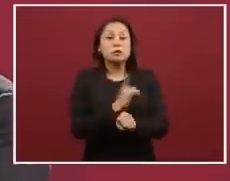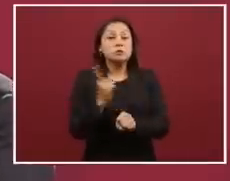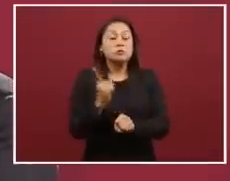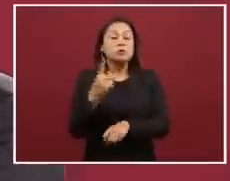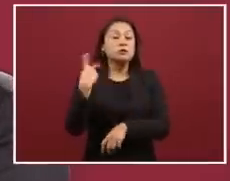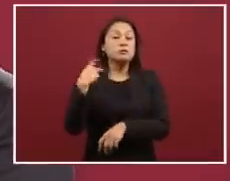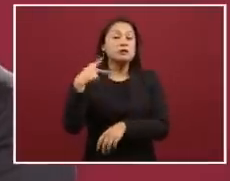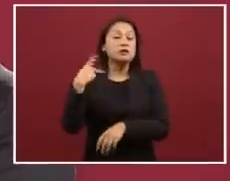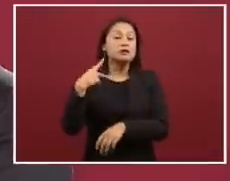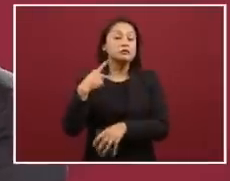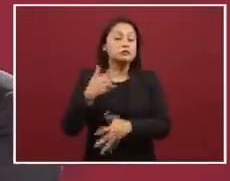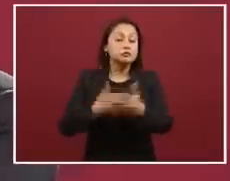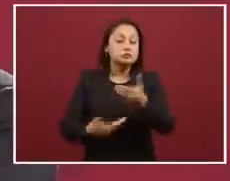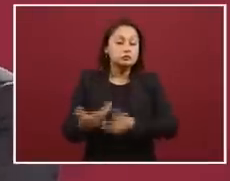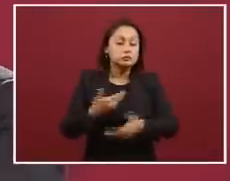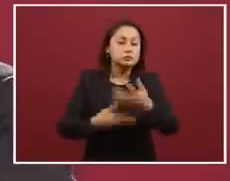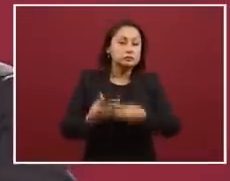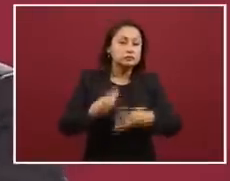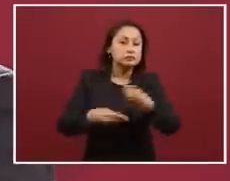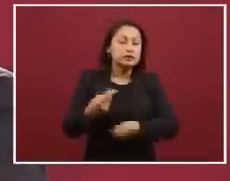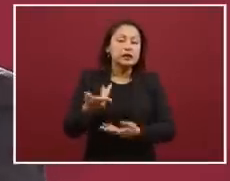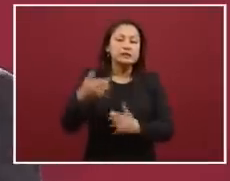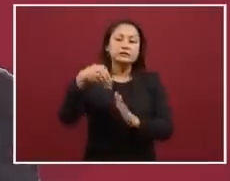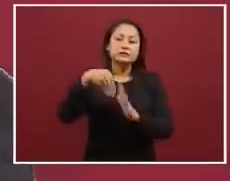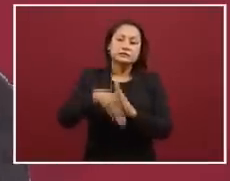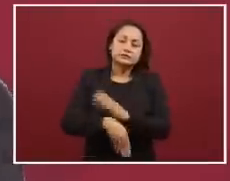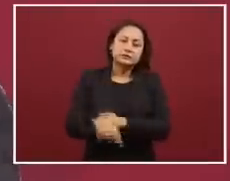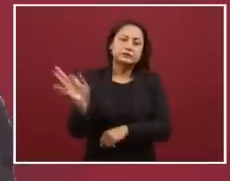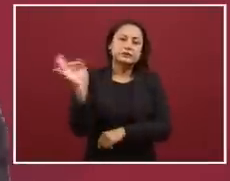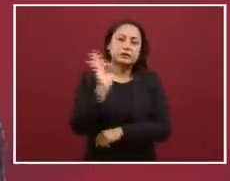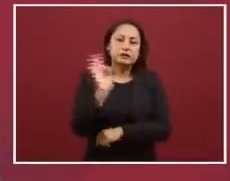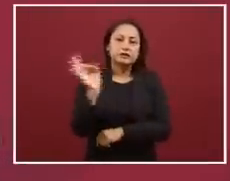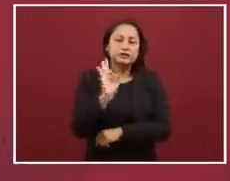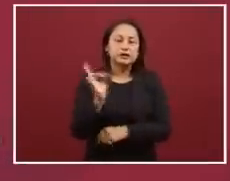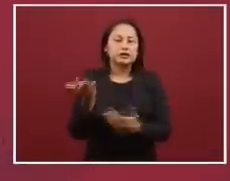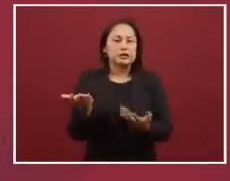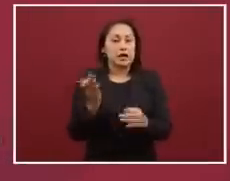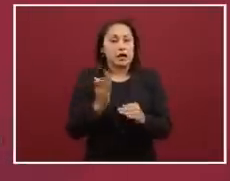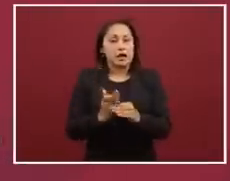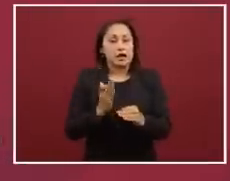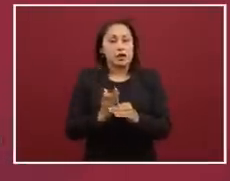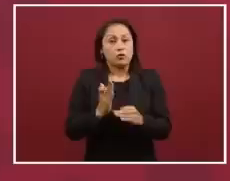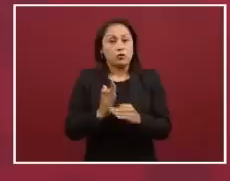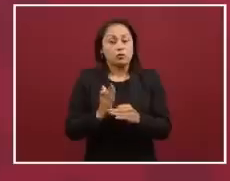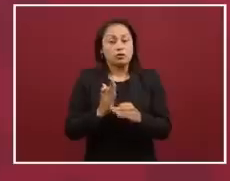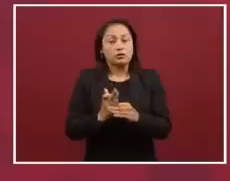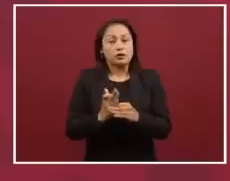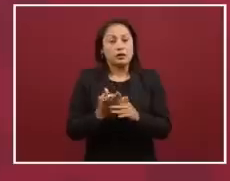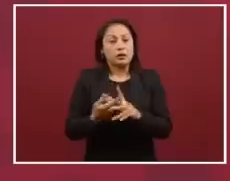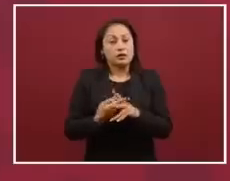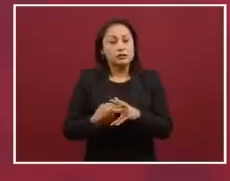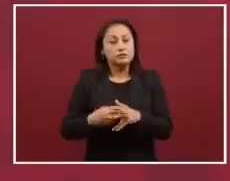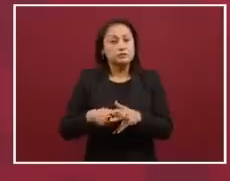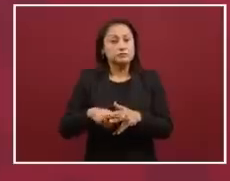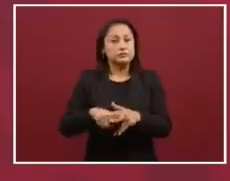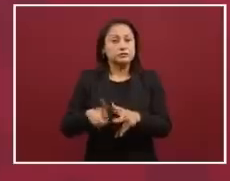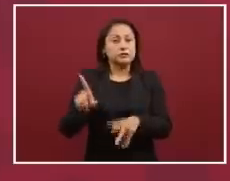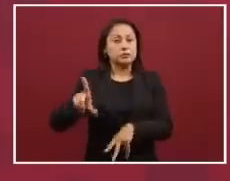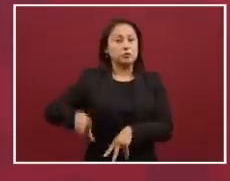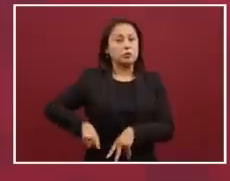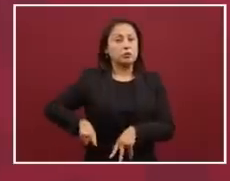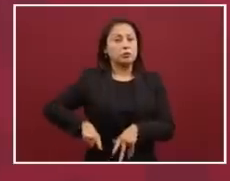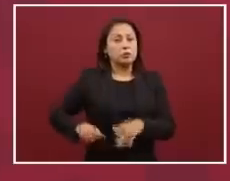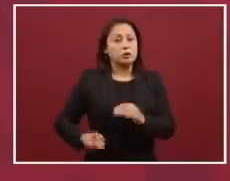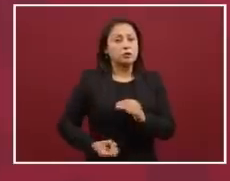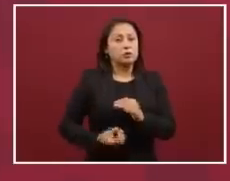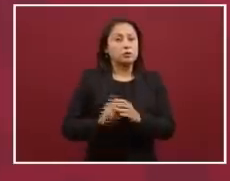afectado demasiado. Estamos arribando con un gobierno después de un desastre económico que nos